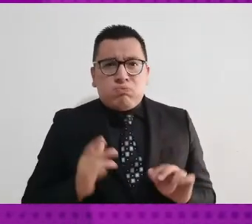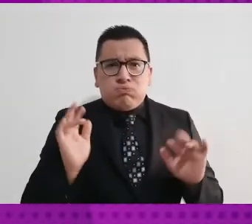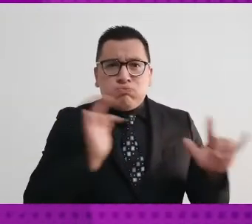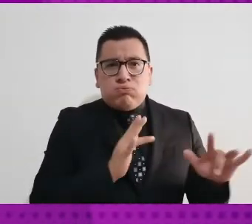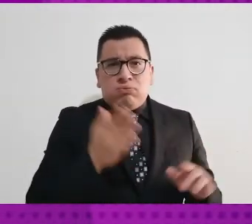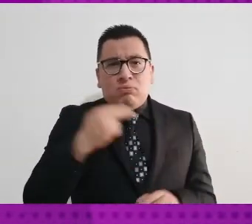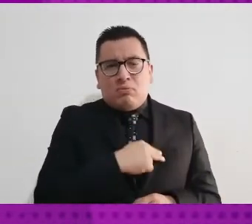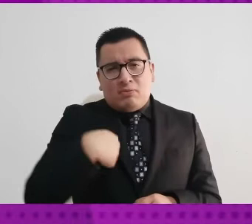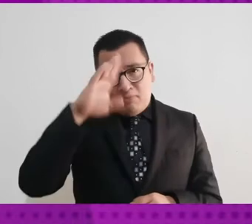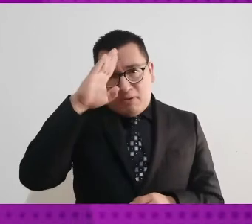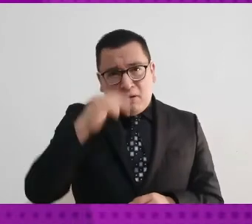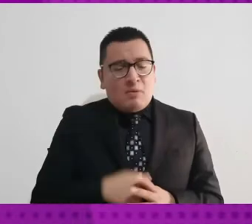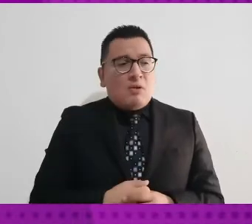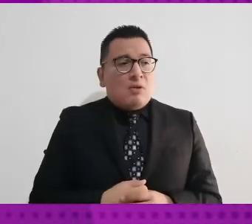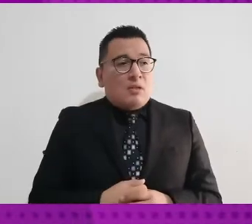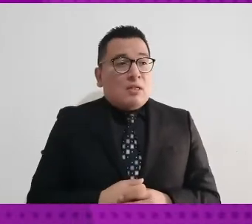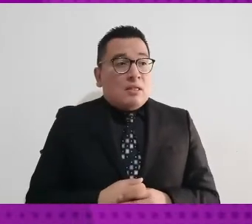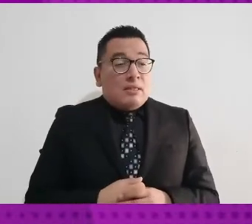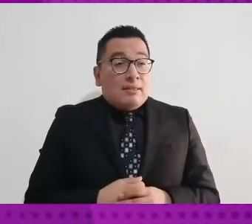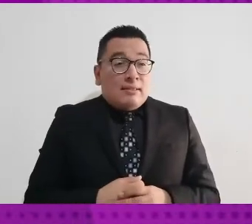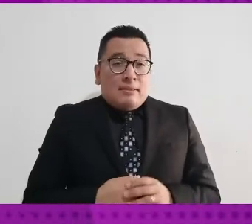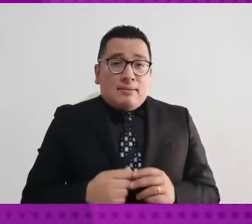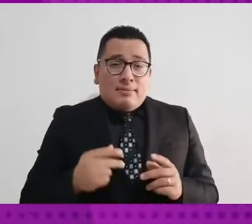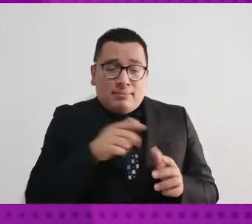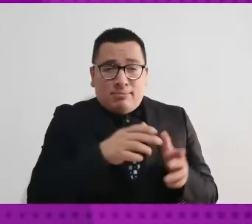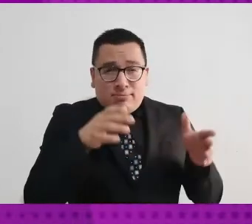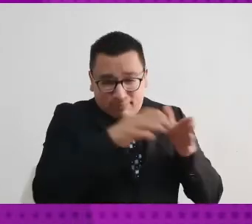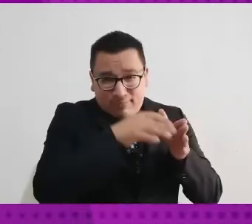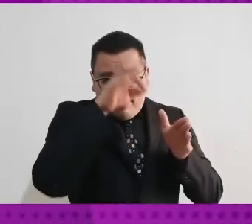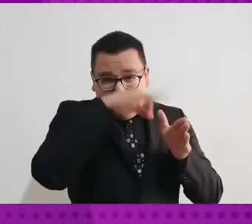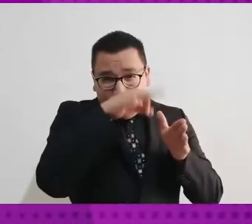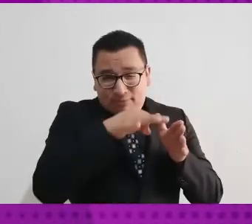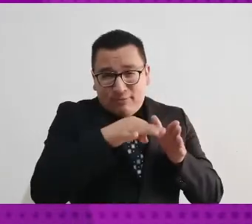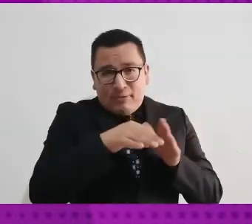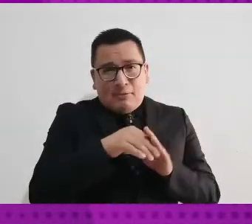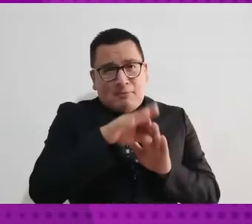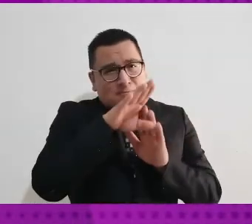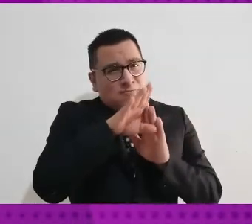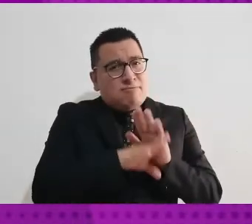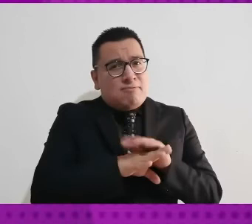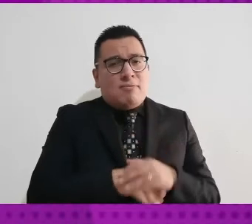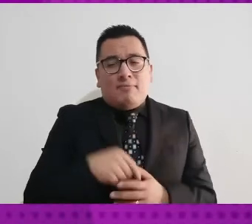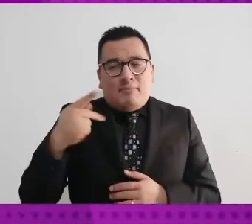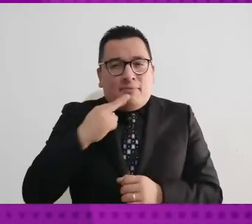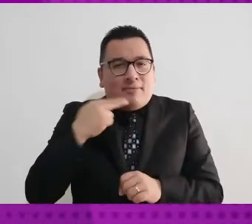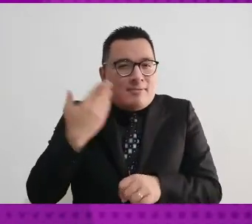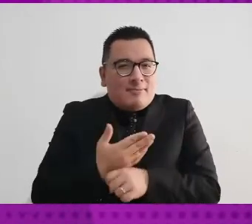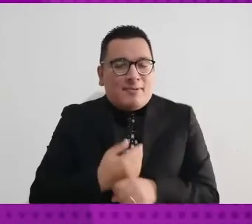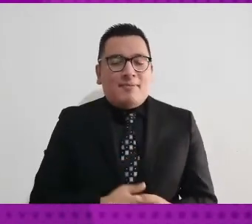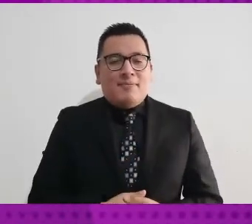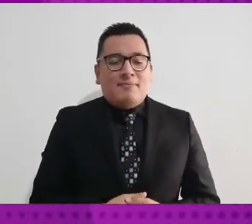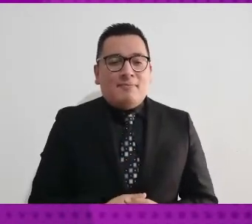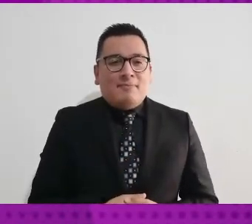Todos pensábamos que iba a haber poca votación, que íbamos a batallar. Bueno, tú eres el encargado de eso, para instalar